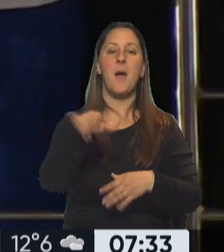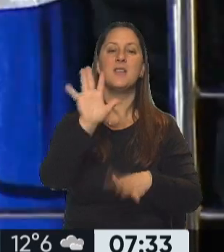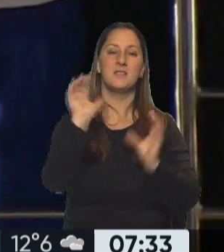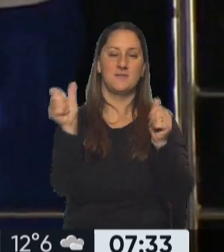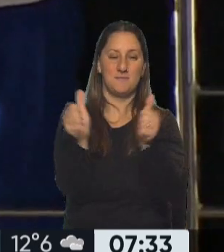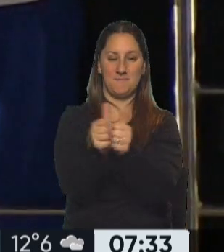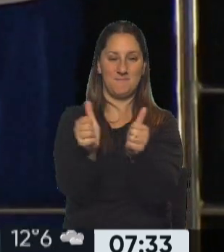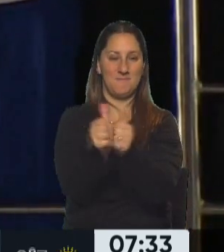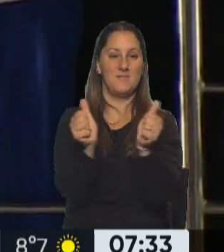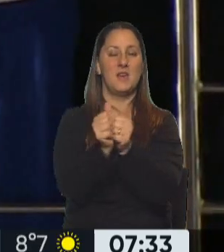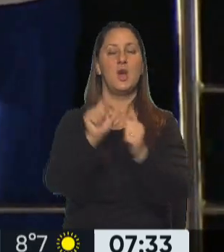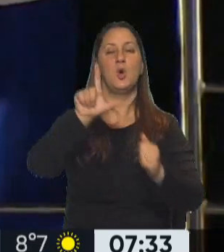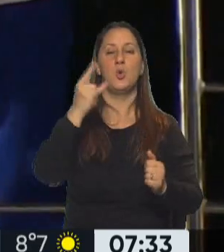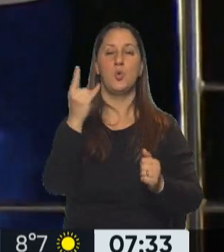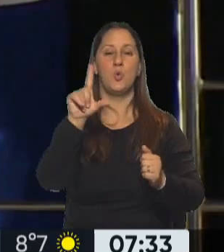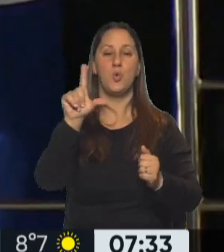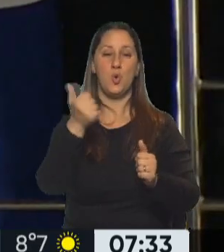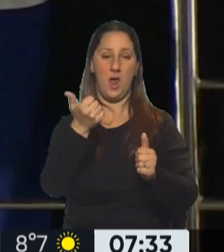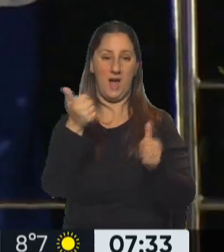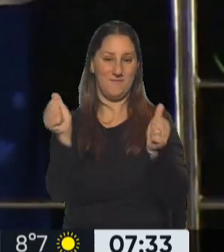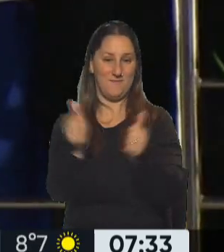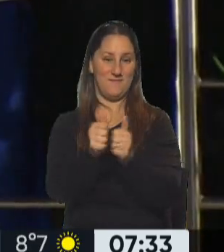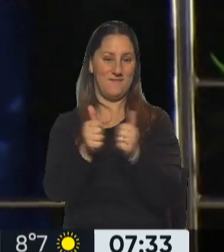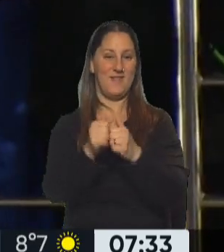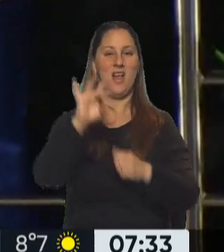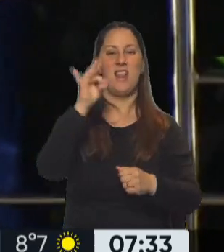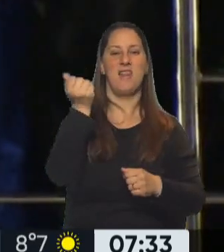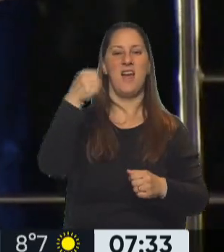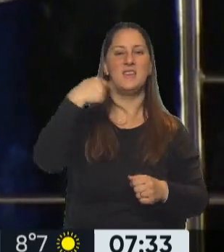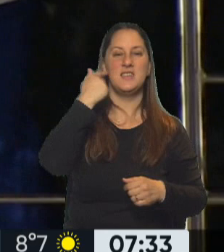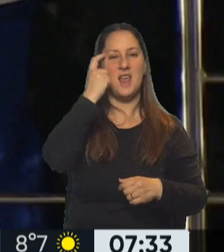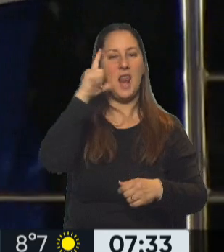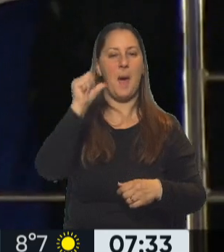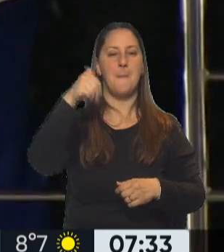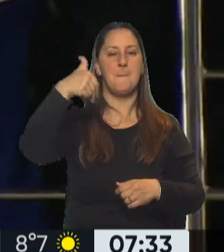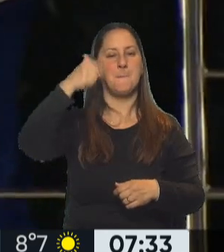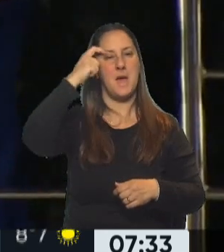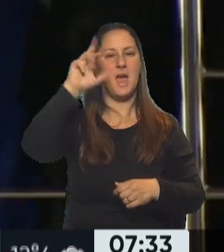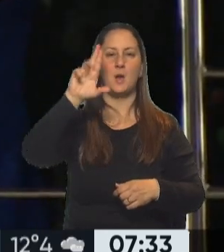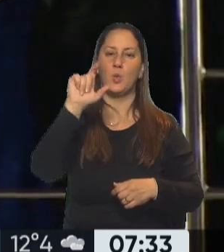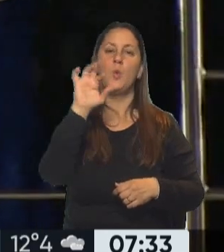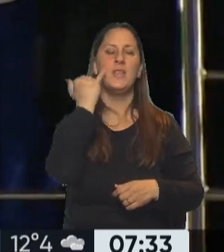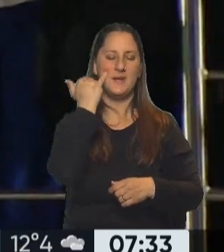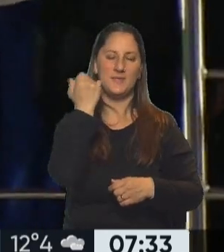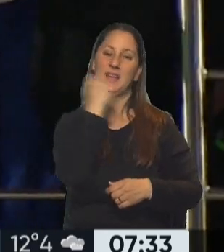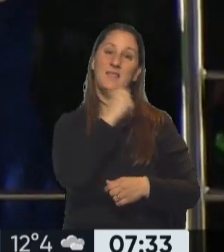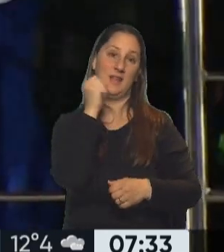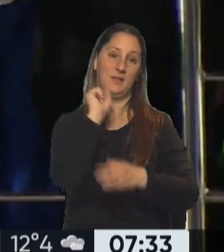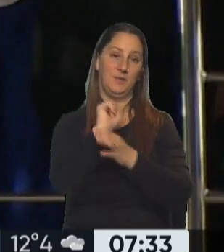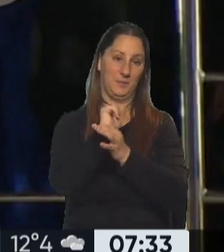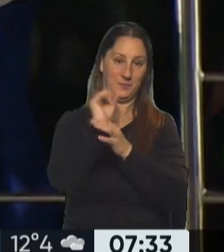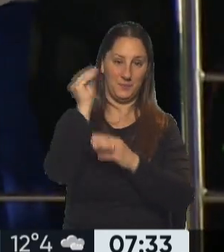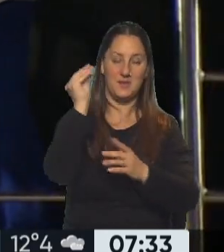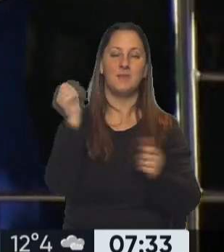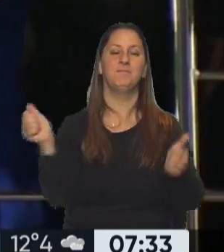anoche acompañando a Lula, y ahí la estamos viendo, es Daniela Mercury, la gran cantante baiana que se subió junto